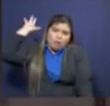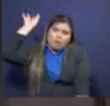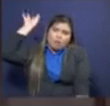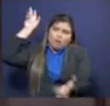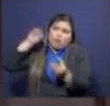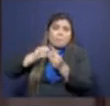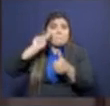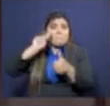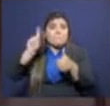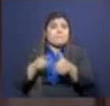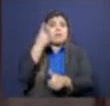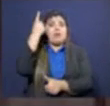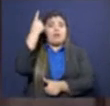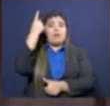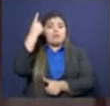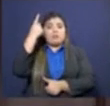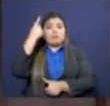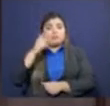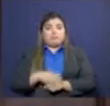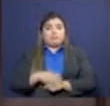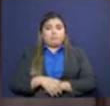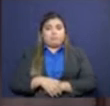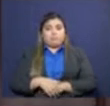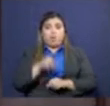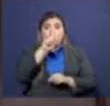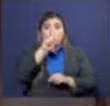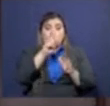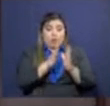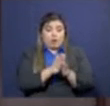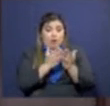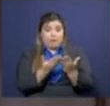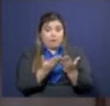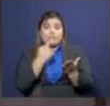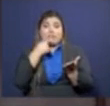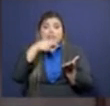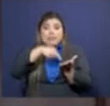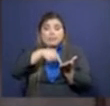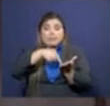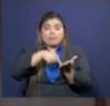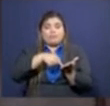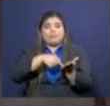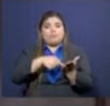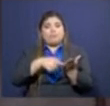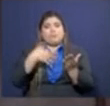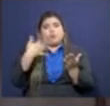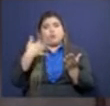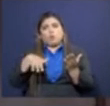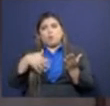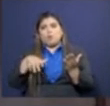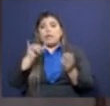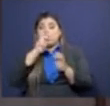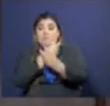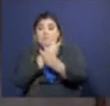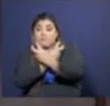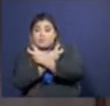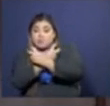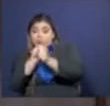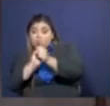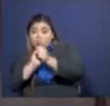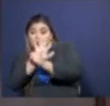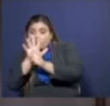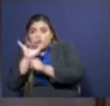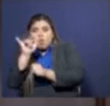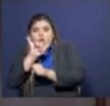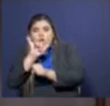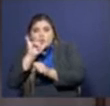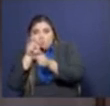La revista The Economist lo define como una encrucijada sombría,